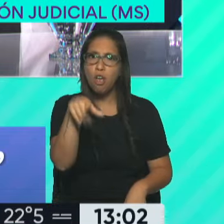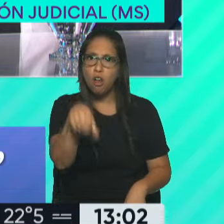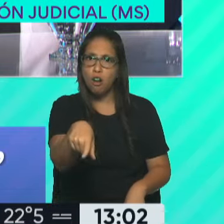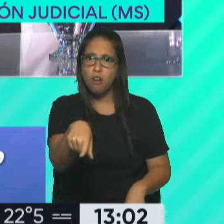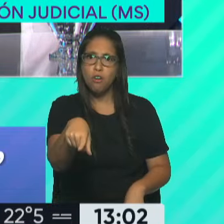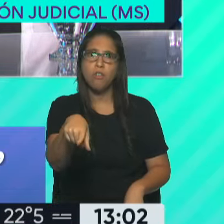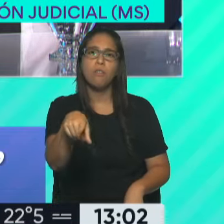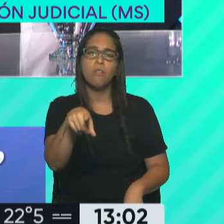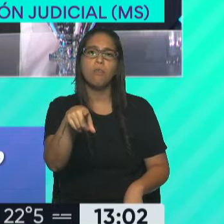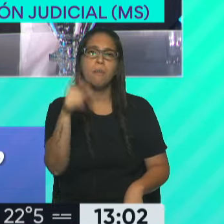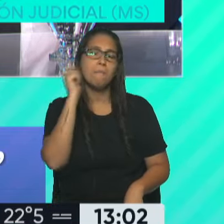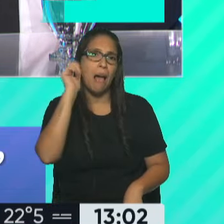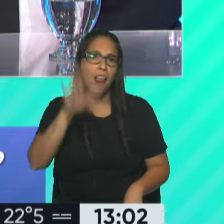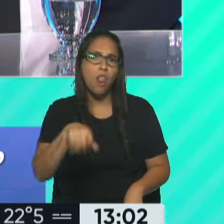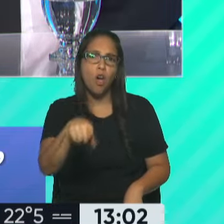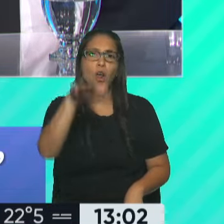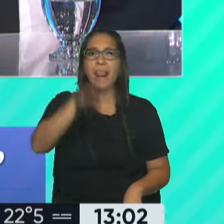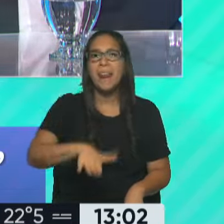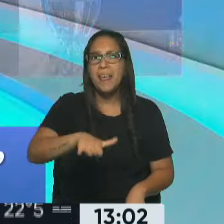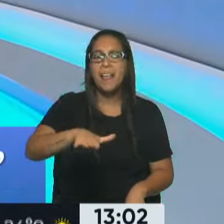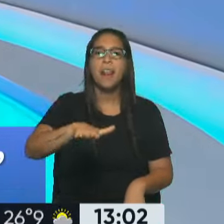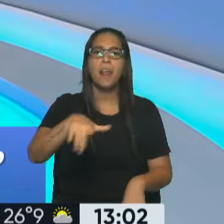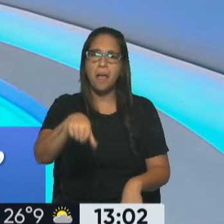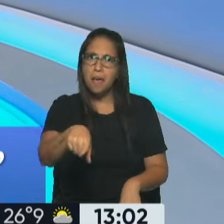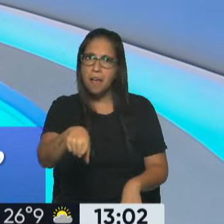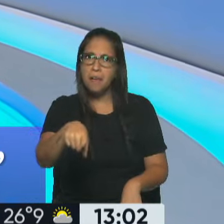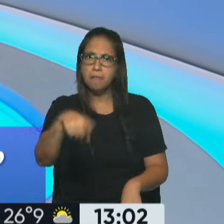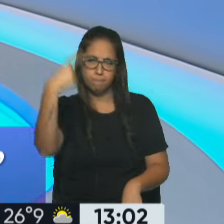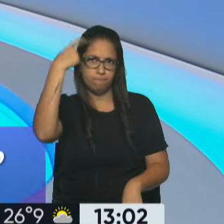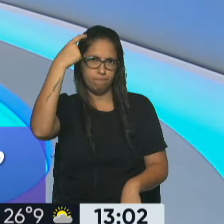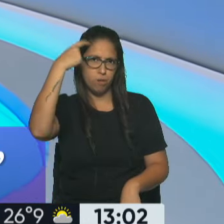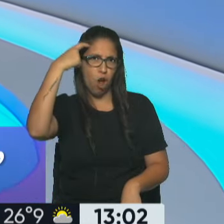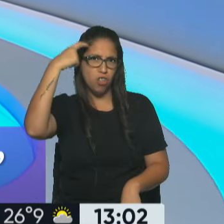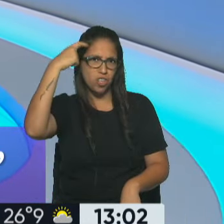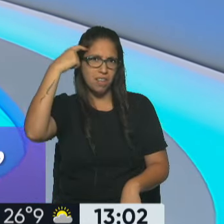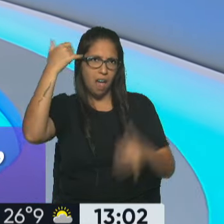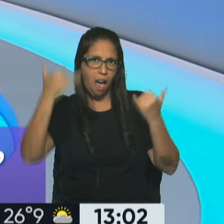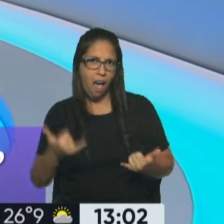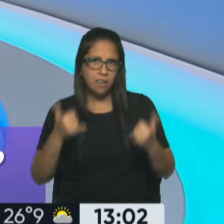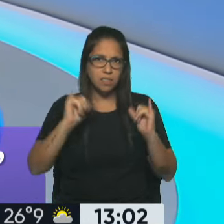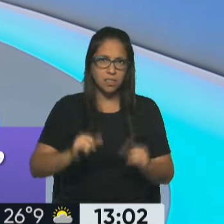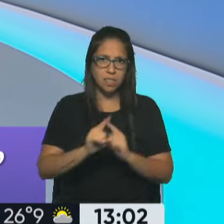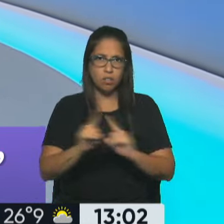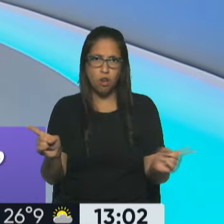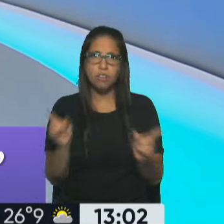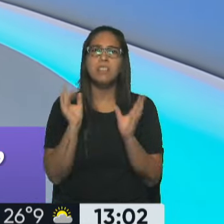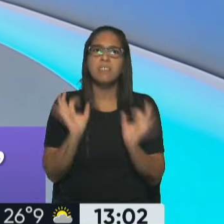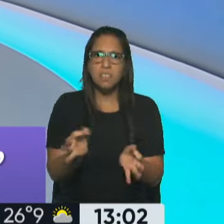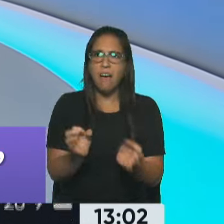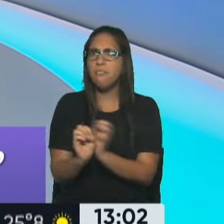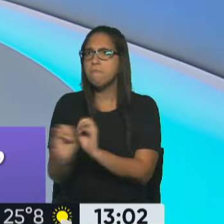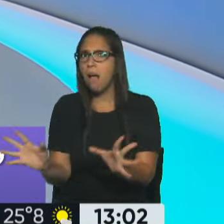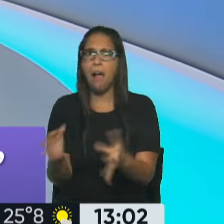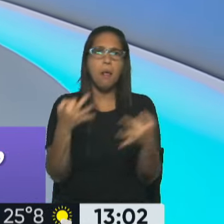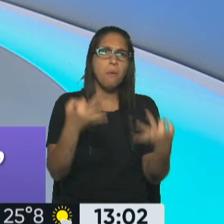o no, ese niño, esa niña, haya o no comprendido la criminalidad del acto, sepa distinguir entre el bien y el mal,